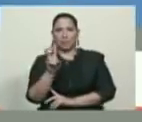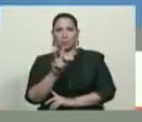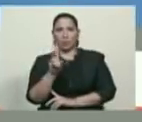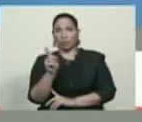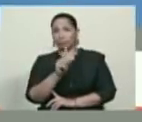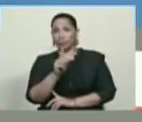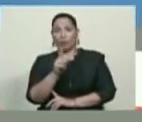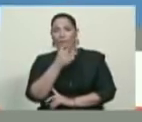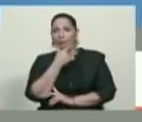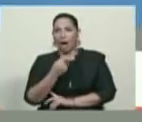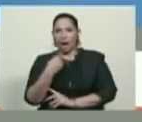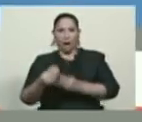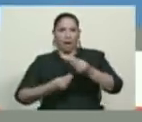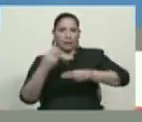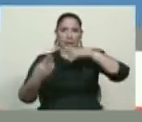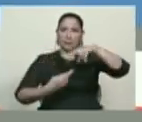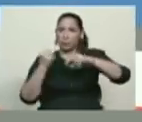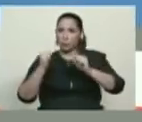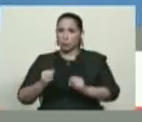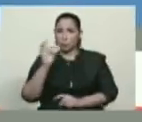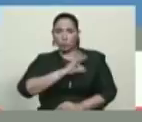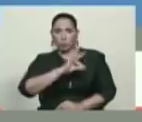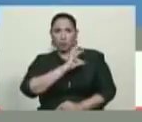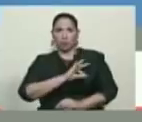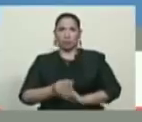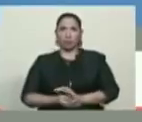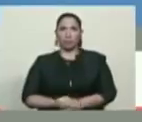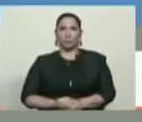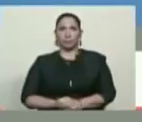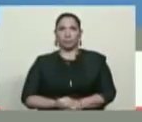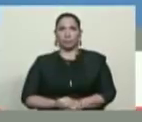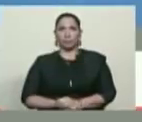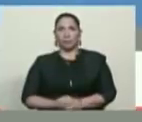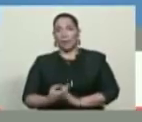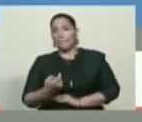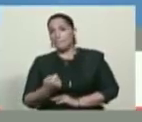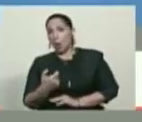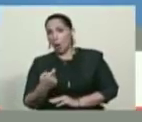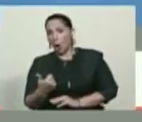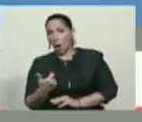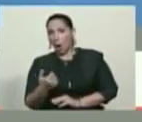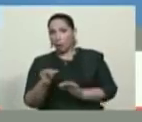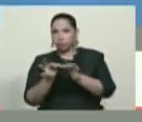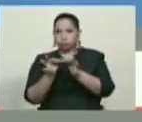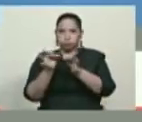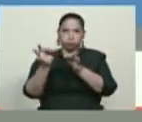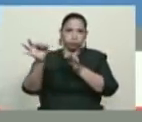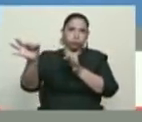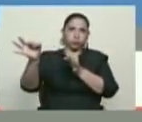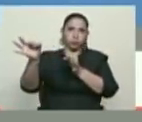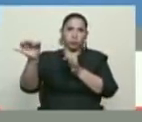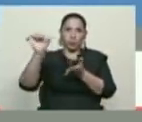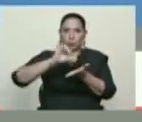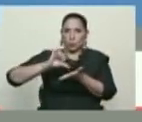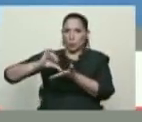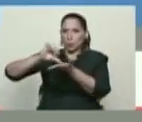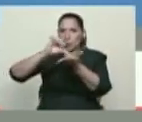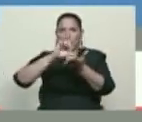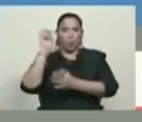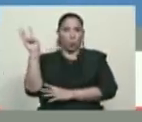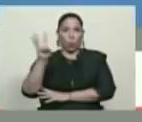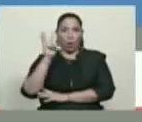hacer una revolución socialista a tan pocas millas de ciudades como Washington o Nueva